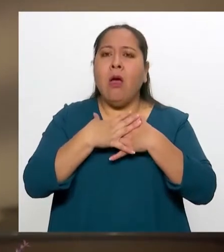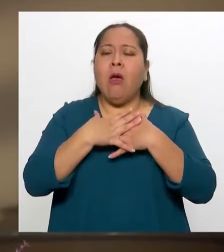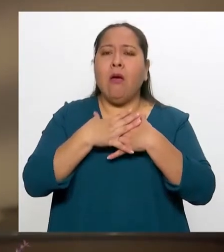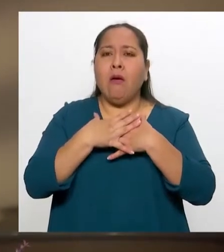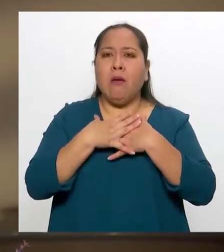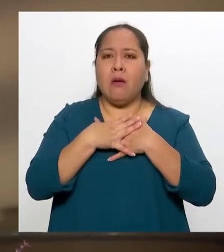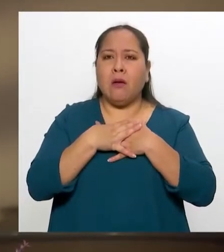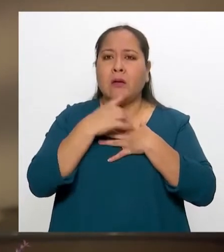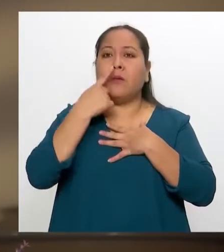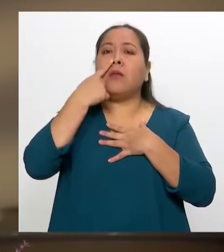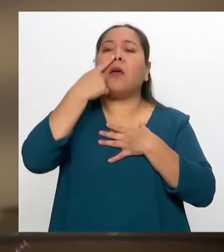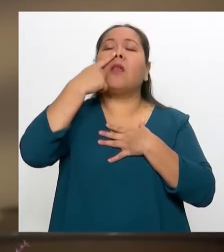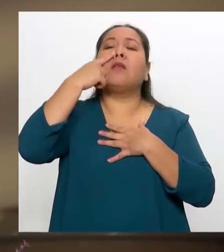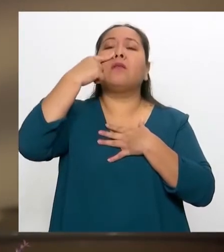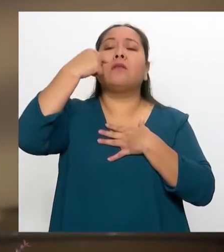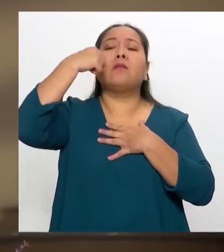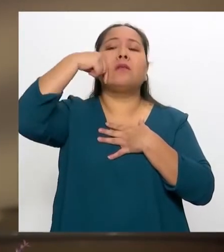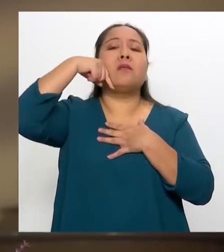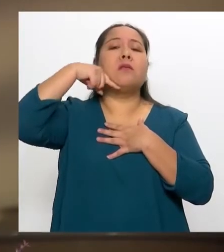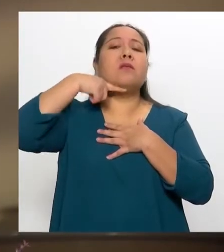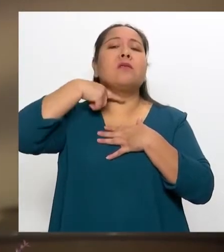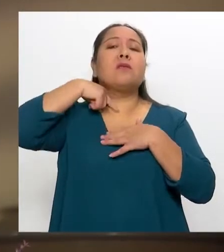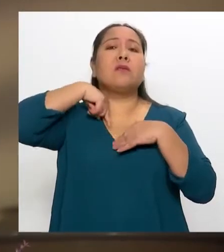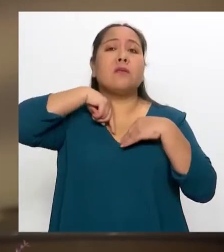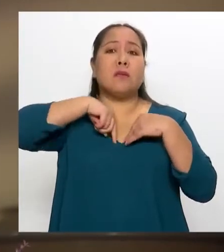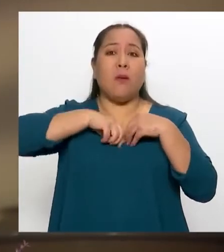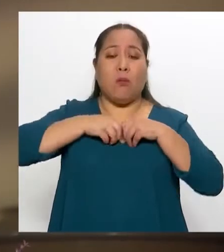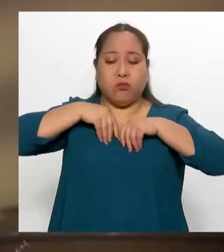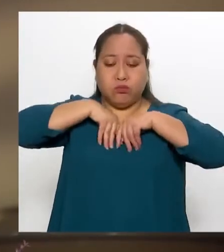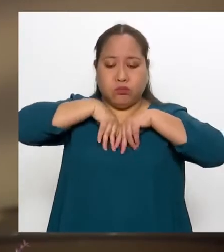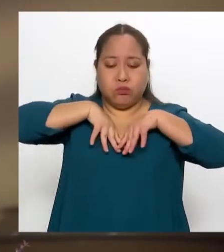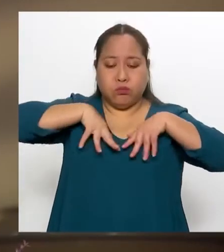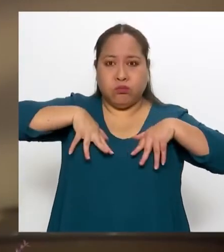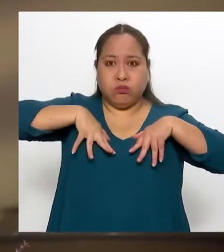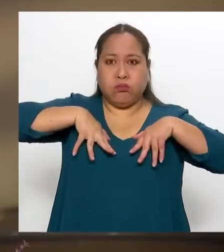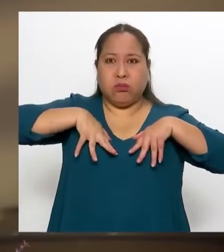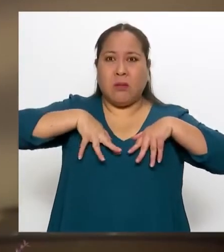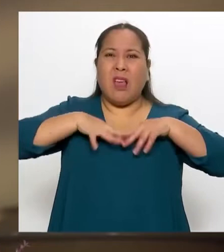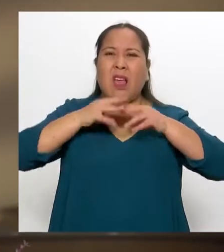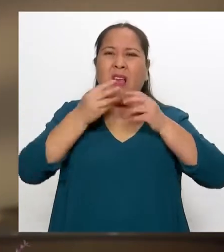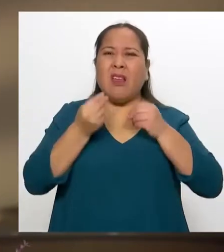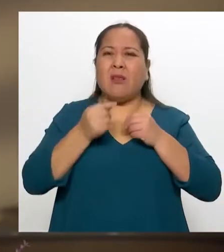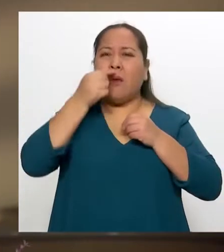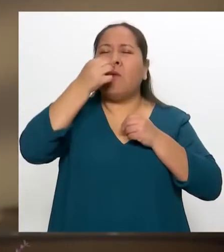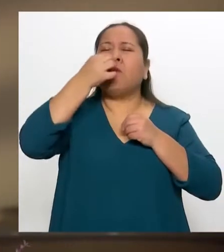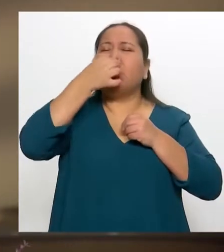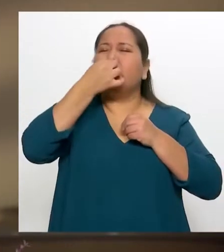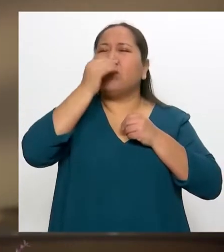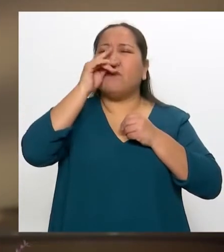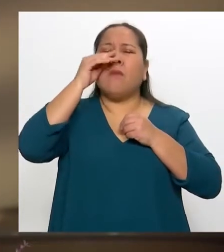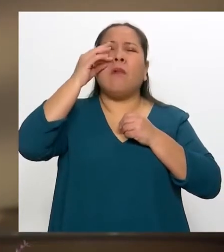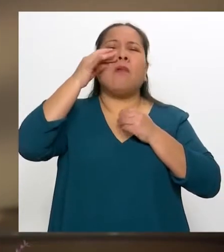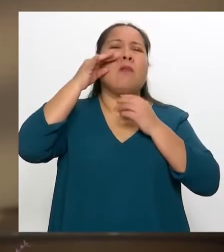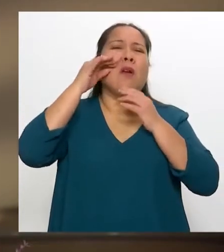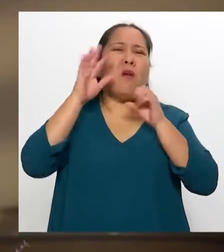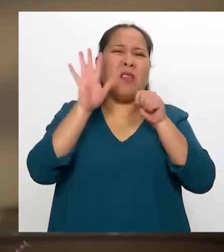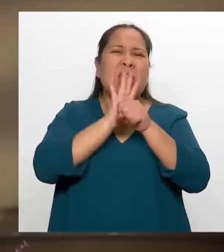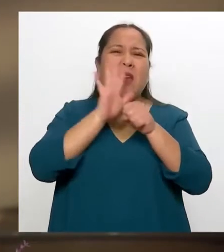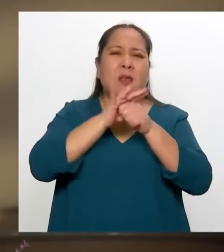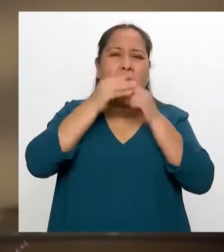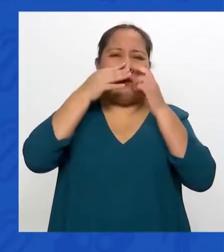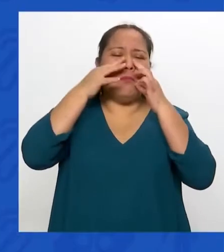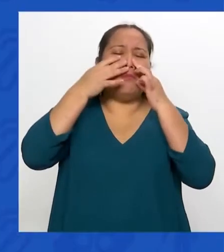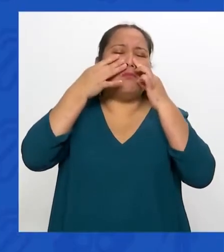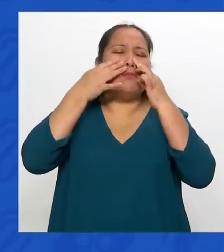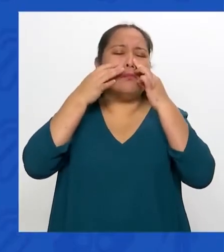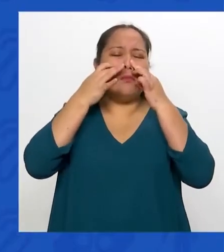Nosotros producimos secreciones desde la nariz hasta las partes más pequeñas de los bronquios y entonces se acumula el moco en la nariz, en los senos